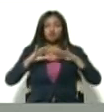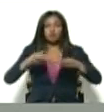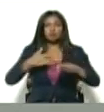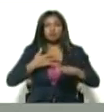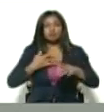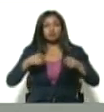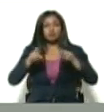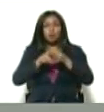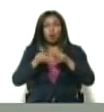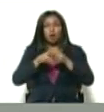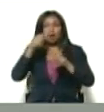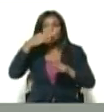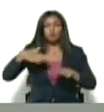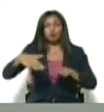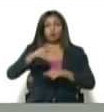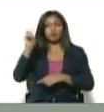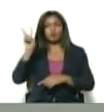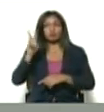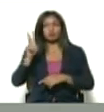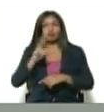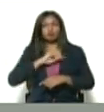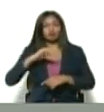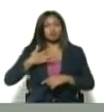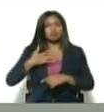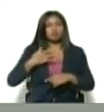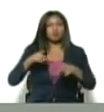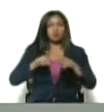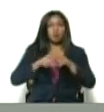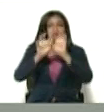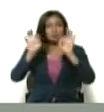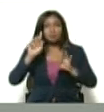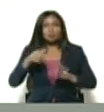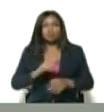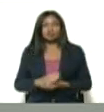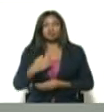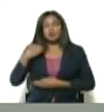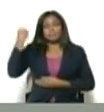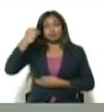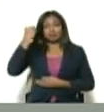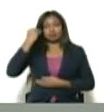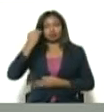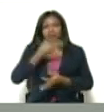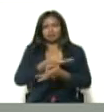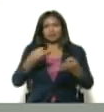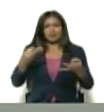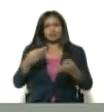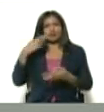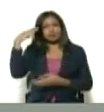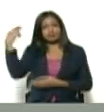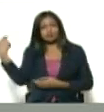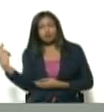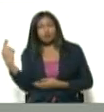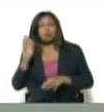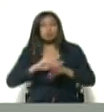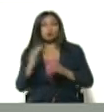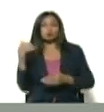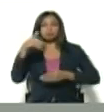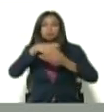de Venezuela en estos días de reflexión también cristiana. Así que creo que es perfecta la reflexión, porque todos quienes estamos